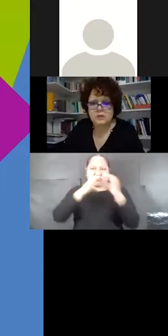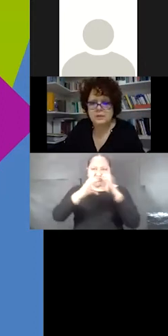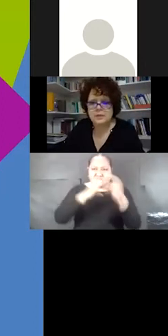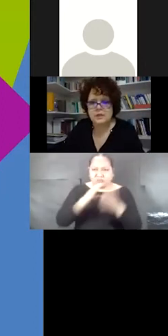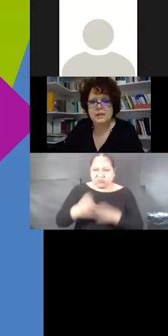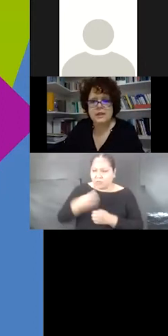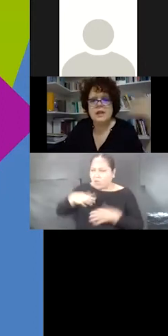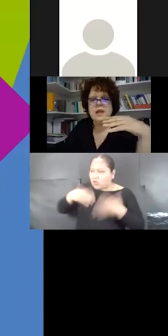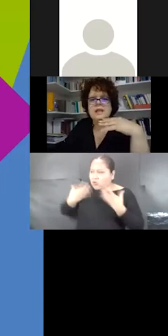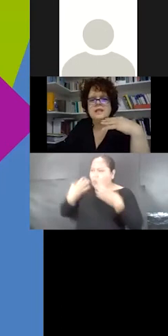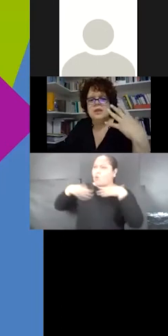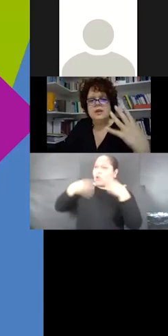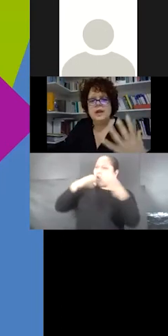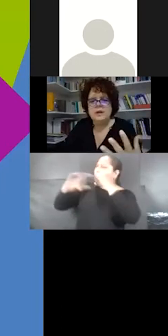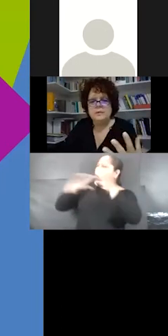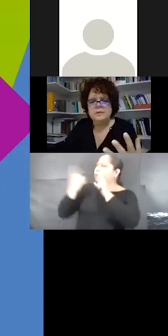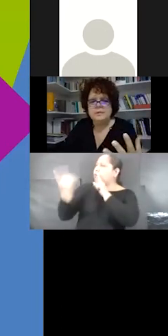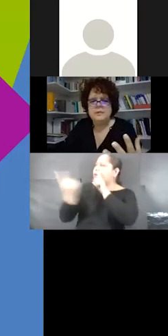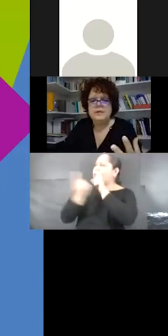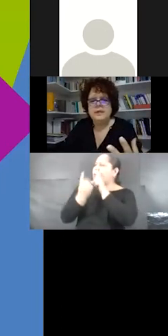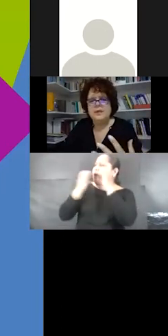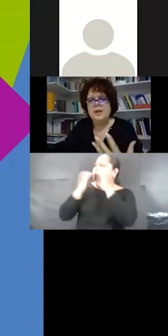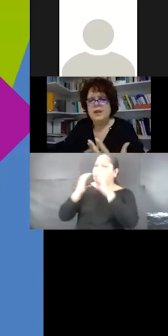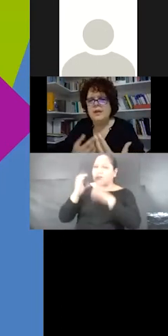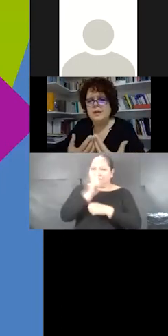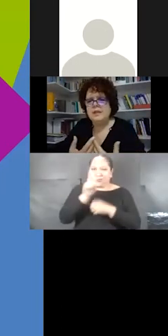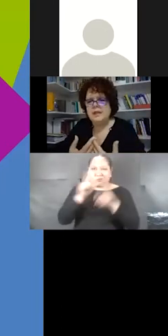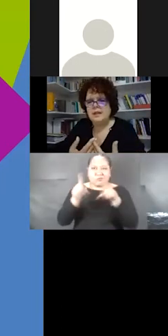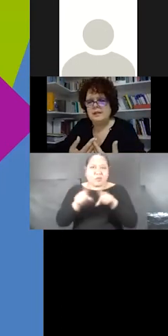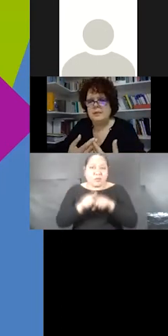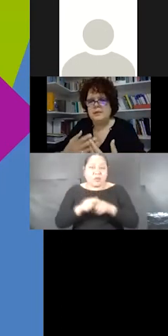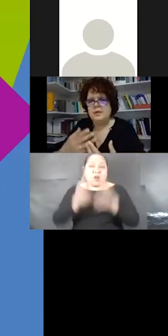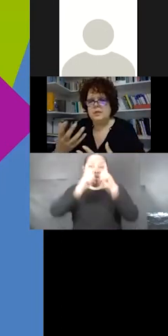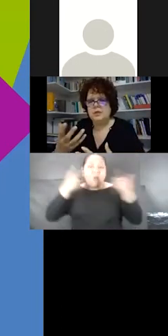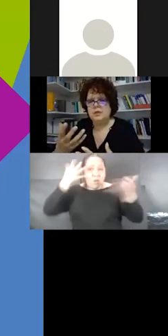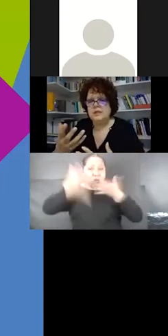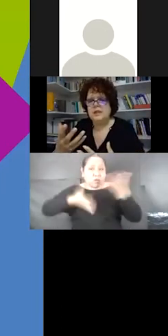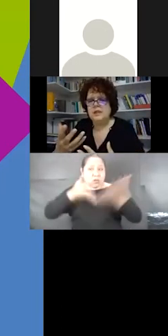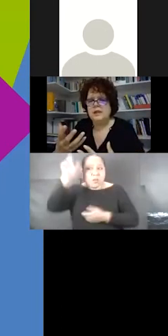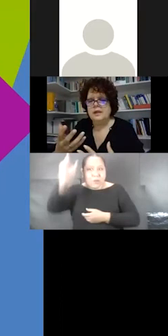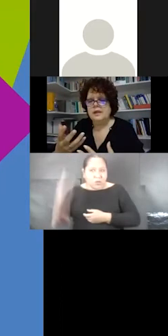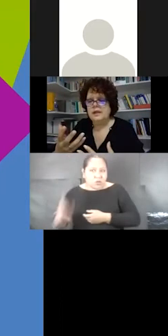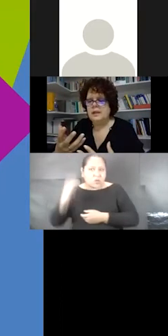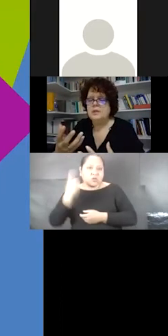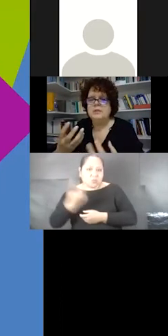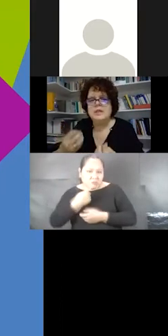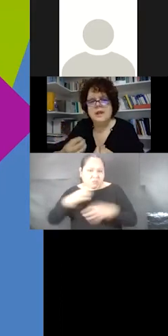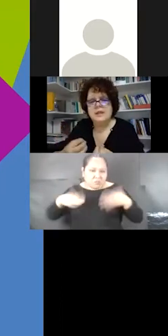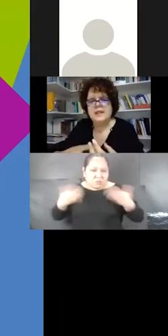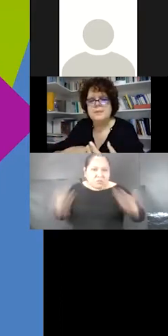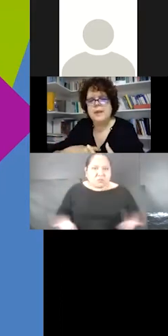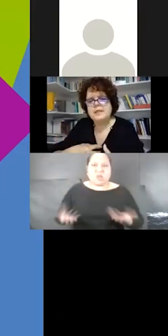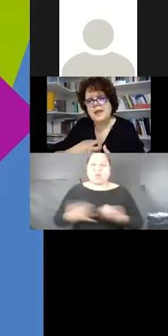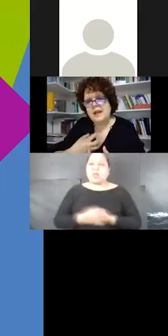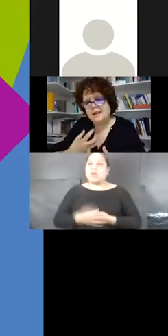comunicarnos con otras personas, sino que con la lengua de señas, la persona sorda tiene la posibilidad